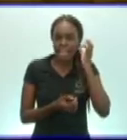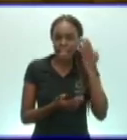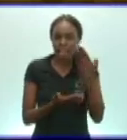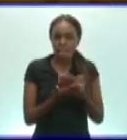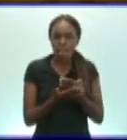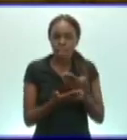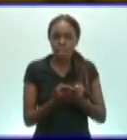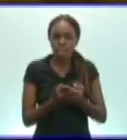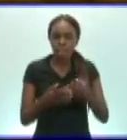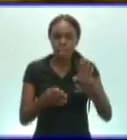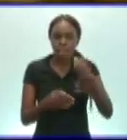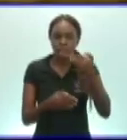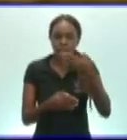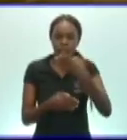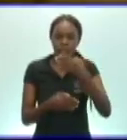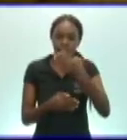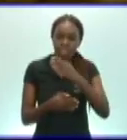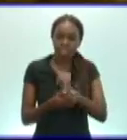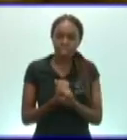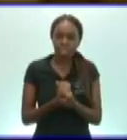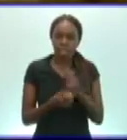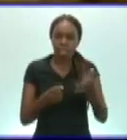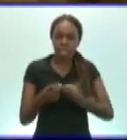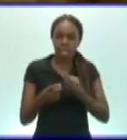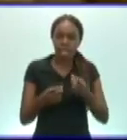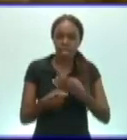bandera con la que saldrá a los campos de batalla.